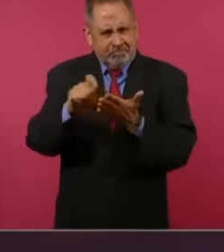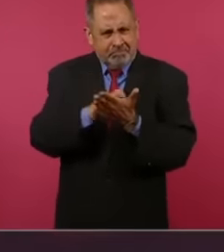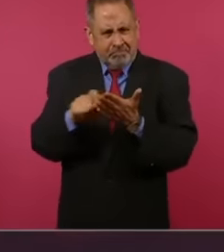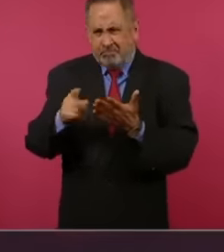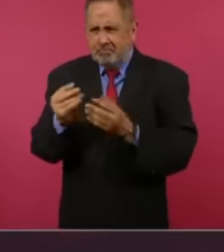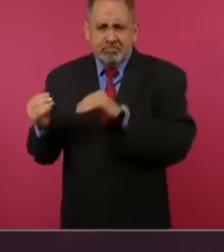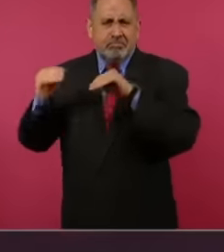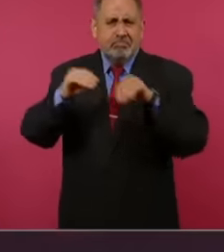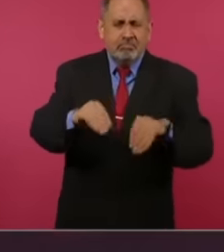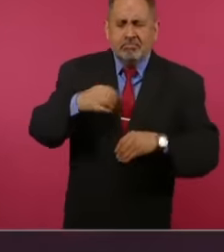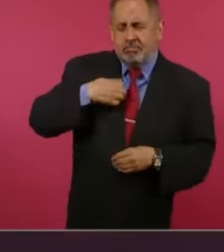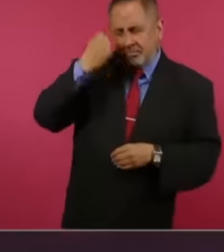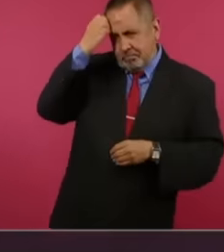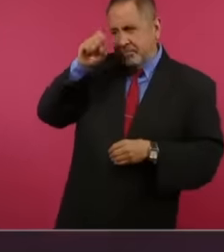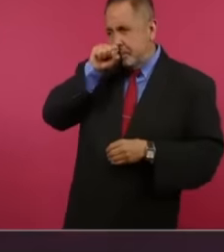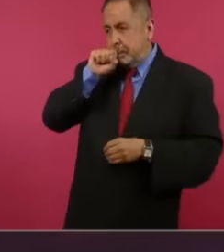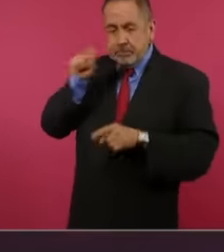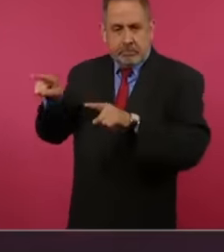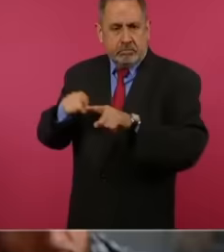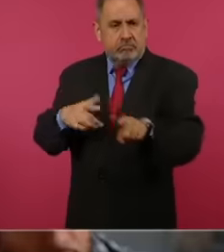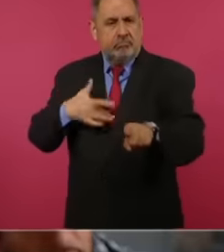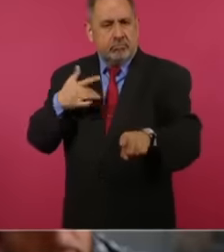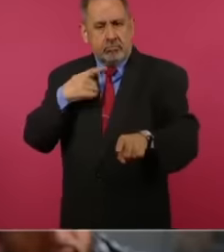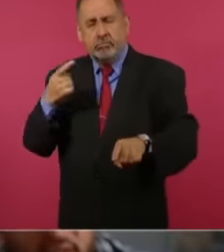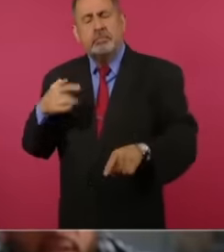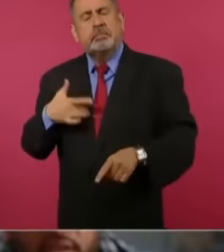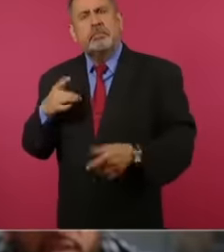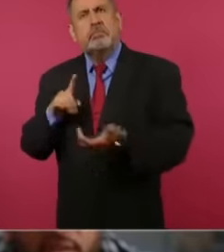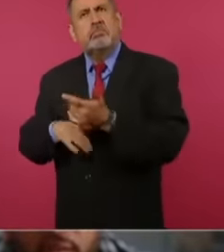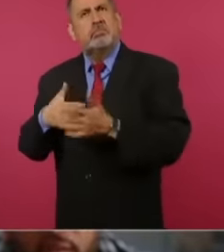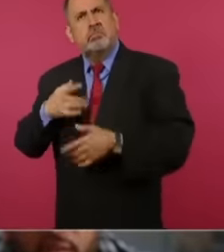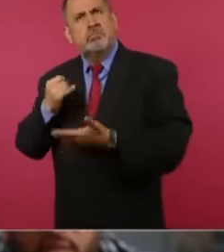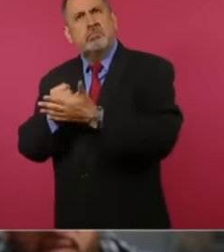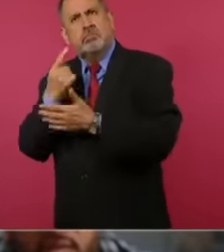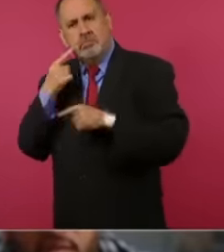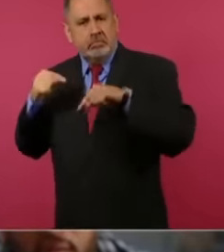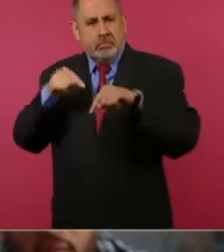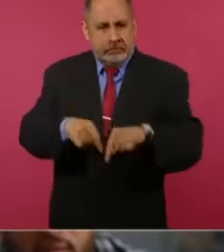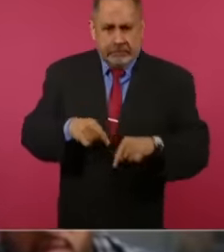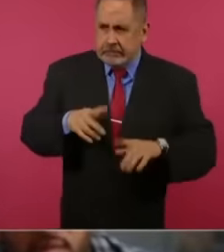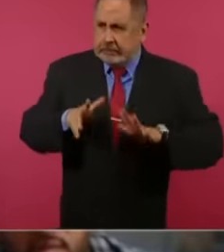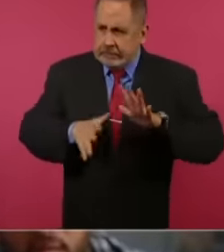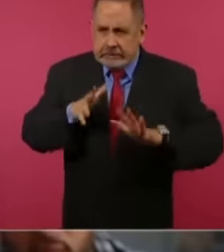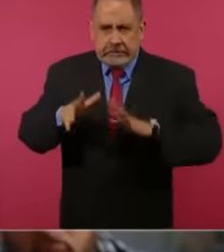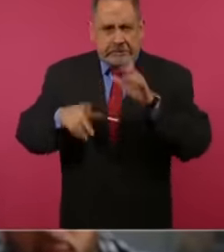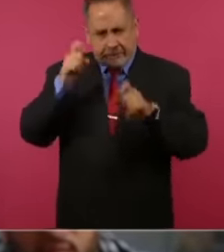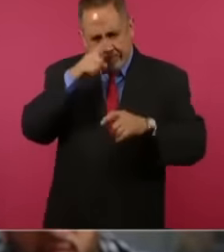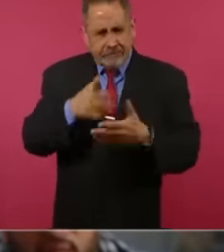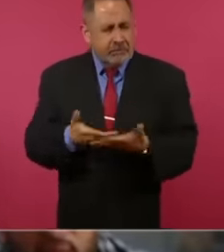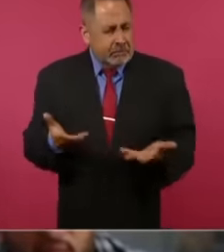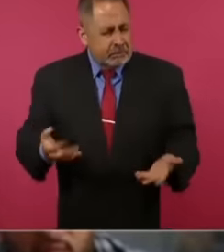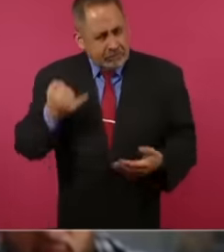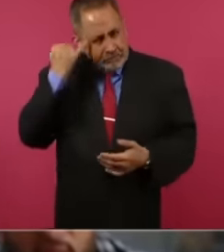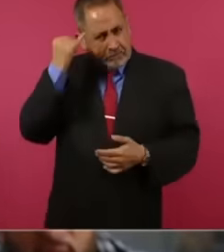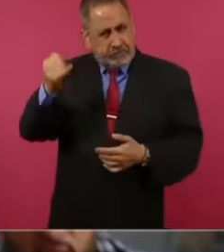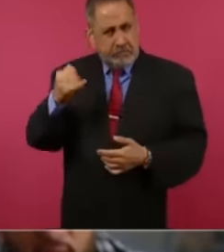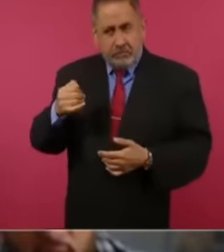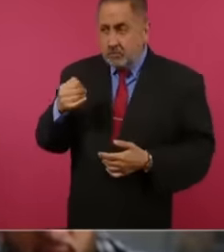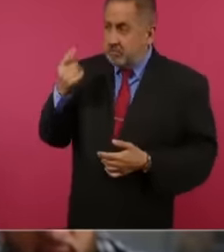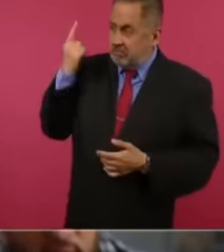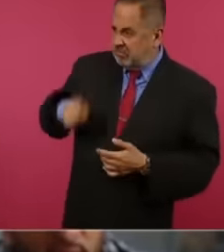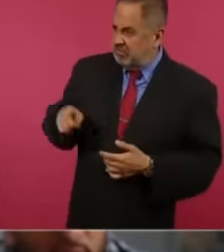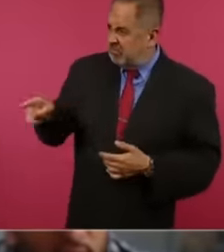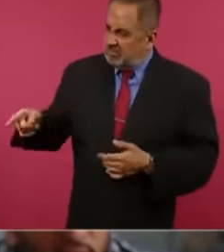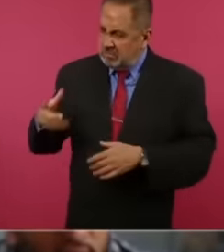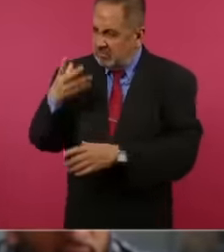acá y extrañaba, y usted se vino por su propio pie y batalló estando aquí. Ahora imagínense que lo hubieran obligado a